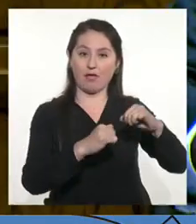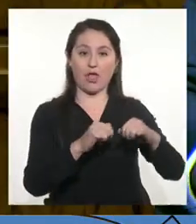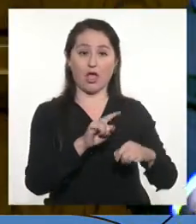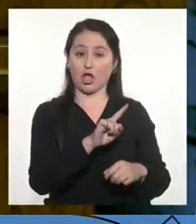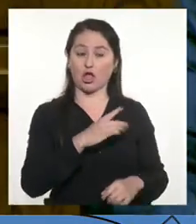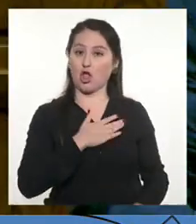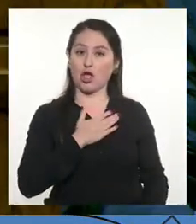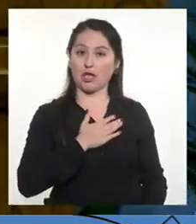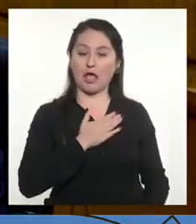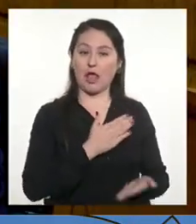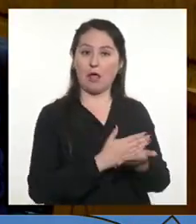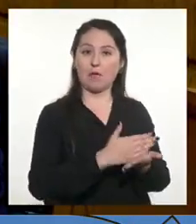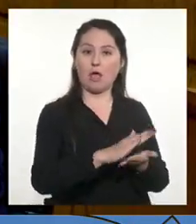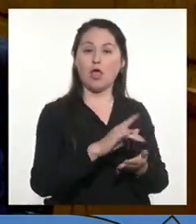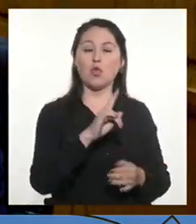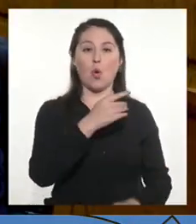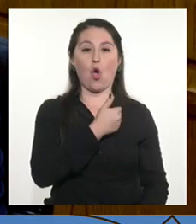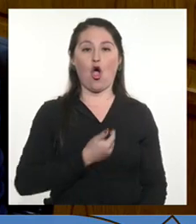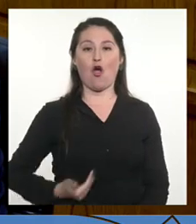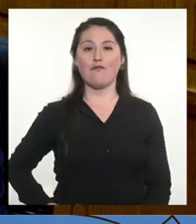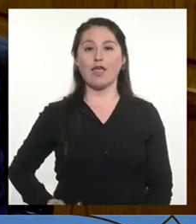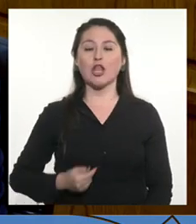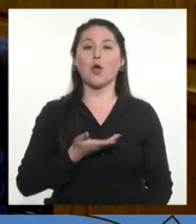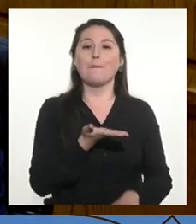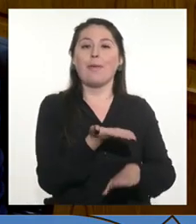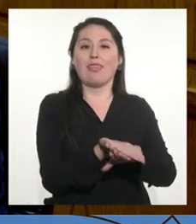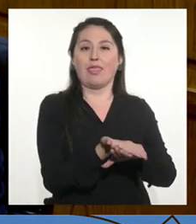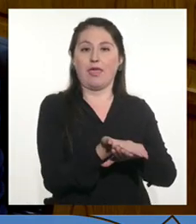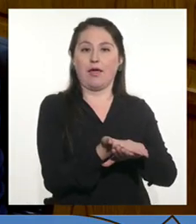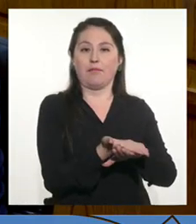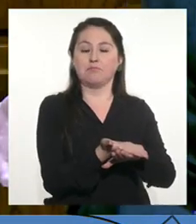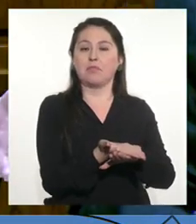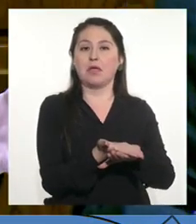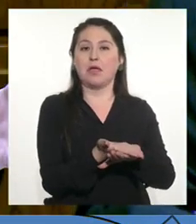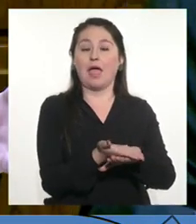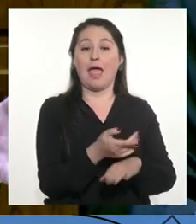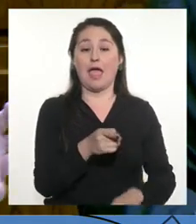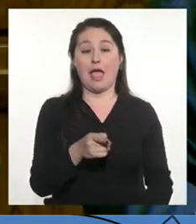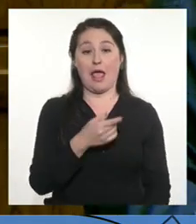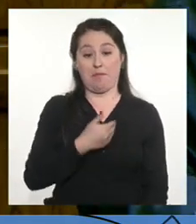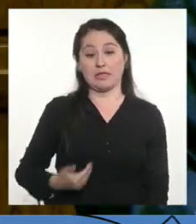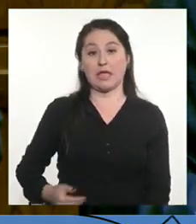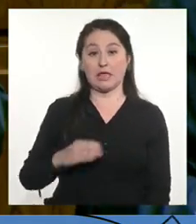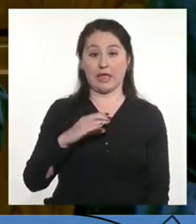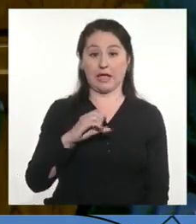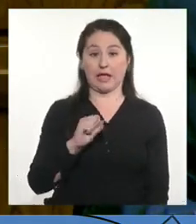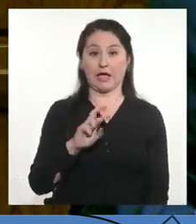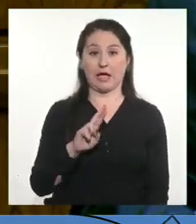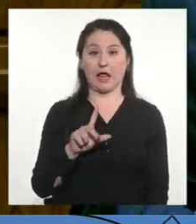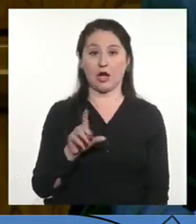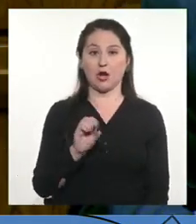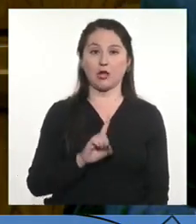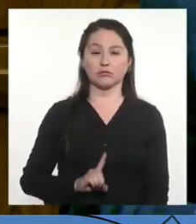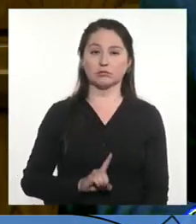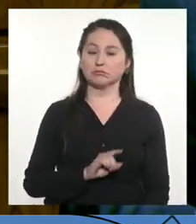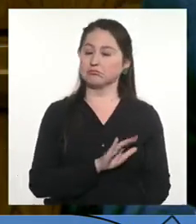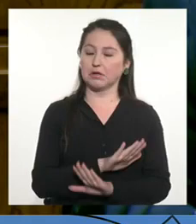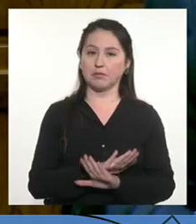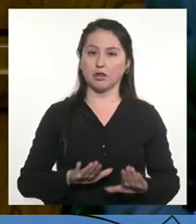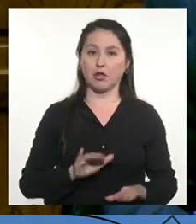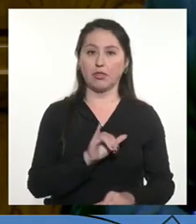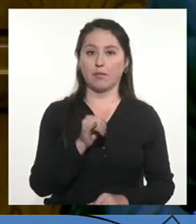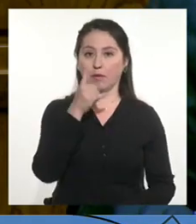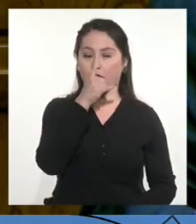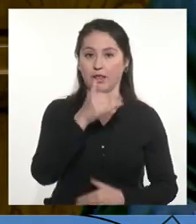fundamentales que un gobierno determinado no pedía paso el gobierno carlos dávila bueno pero y después con el tiempo